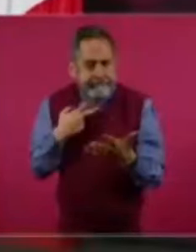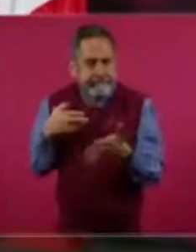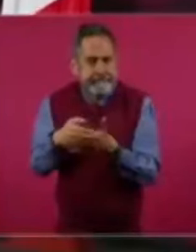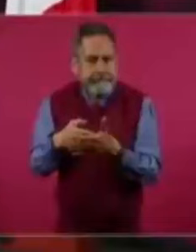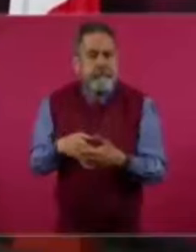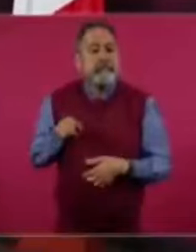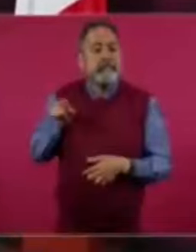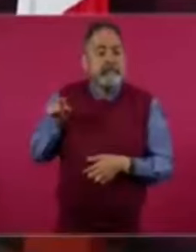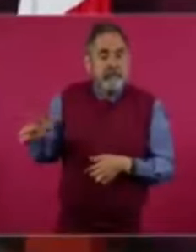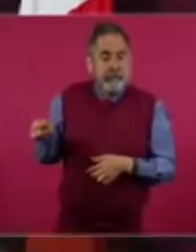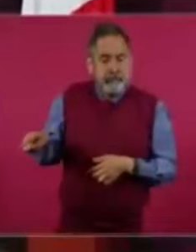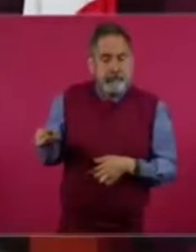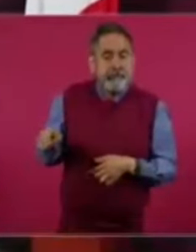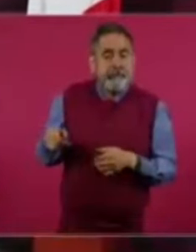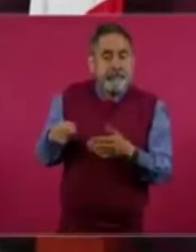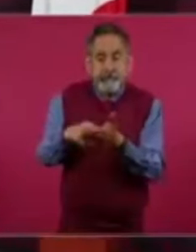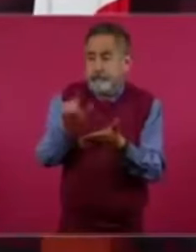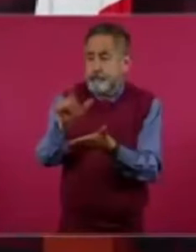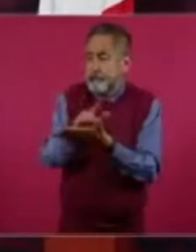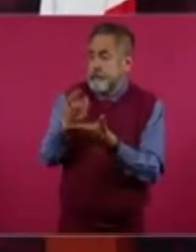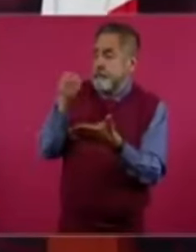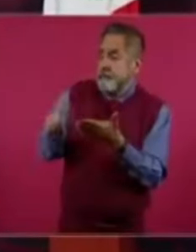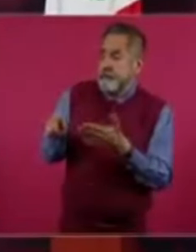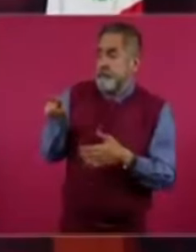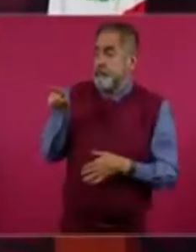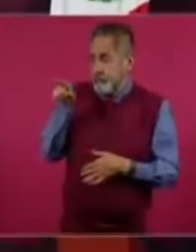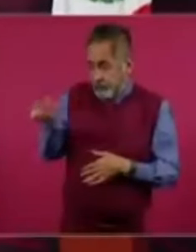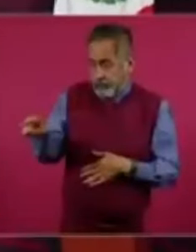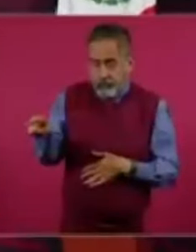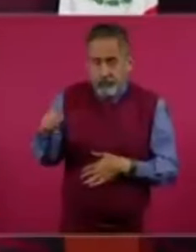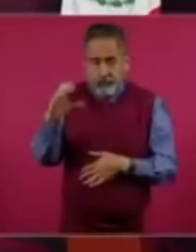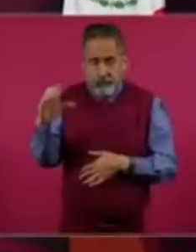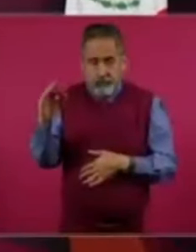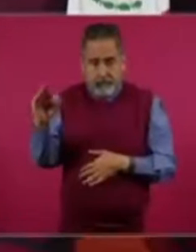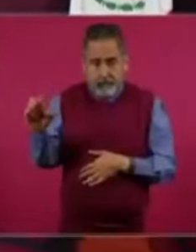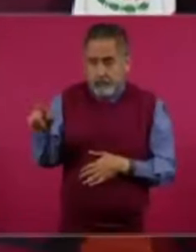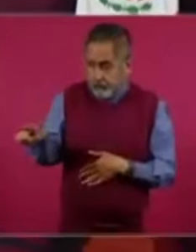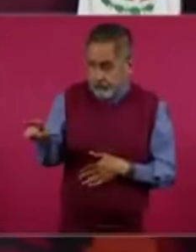obliga a la Comisión Federal a una competencia desleal,